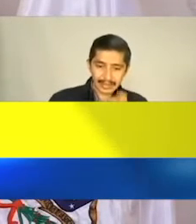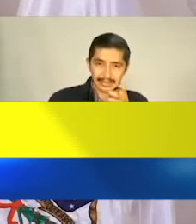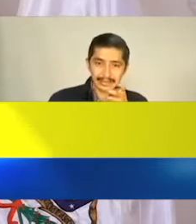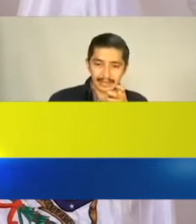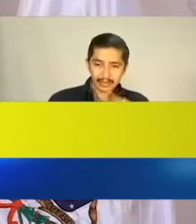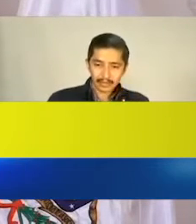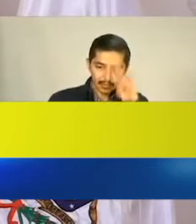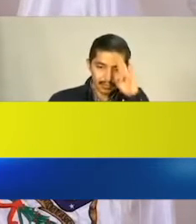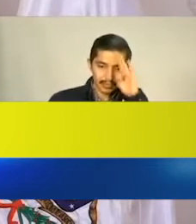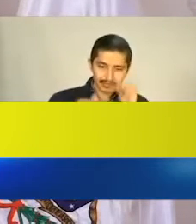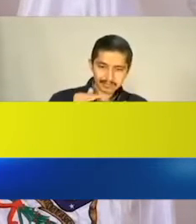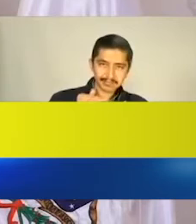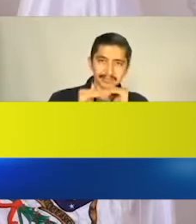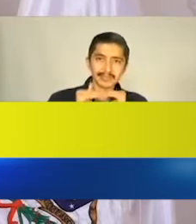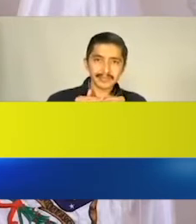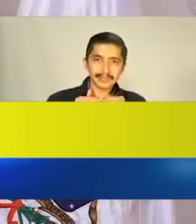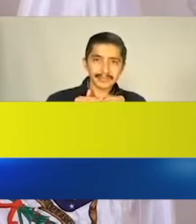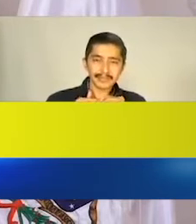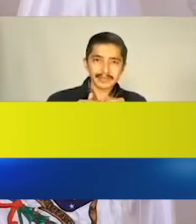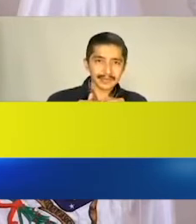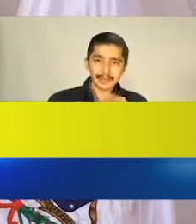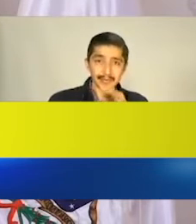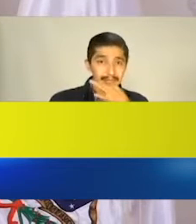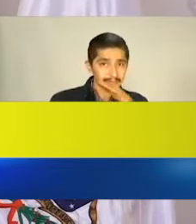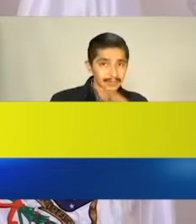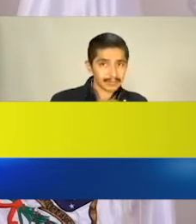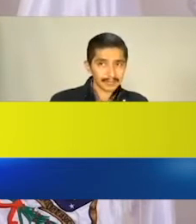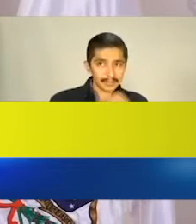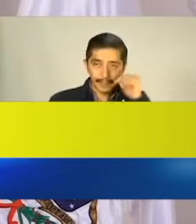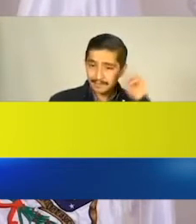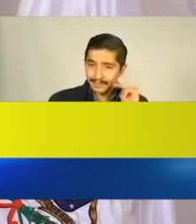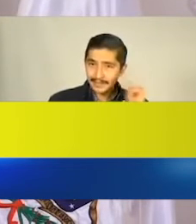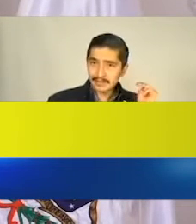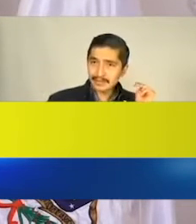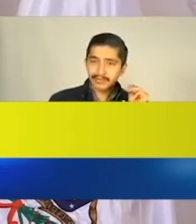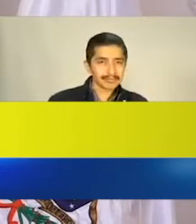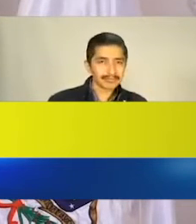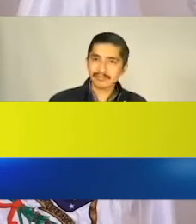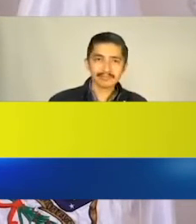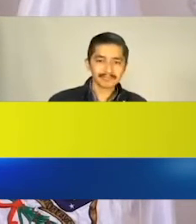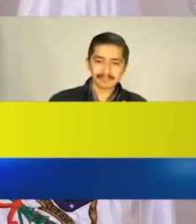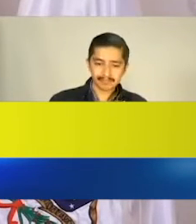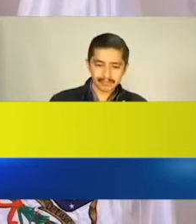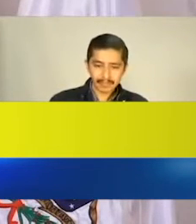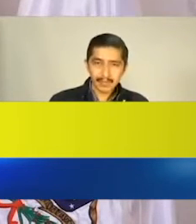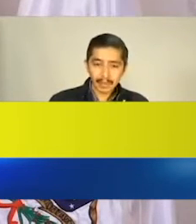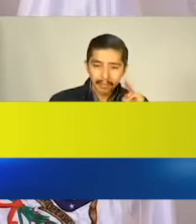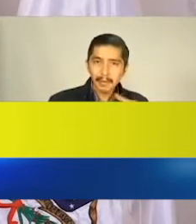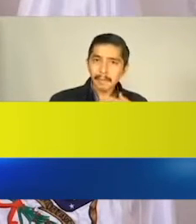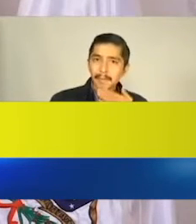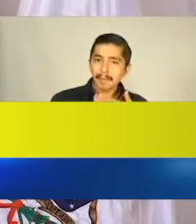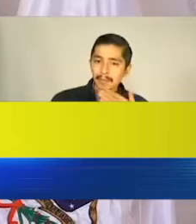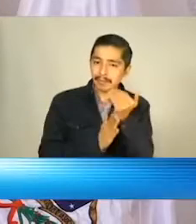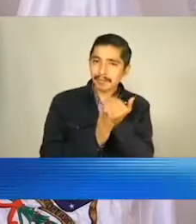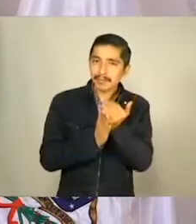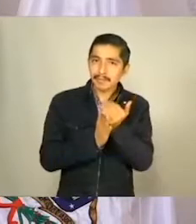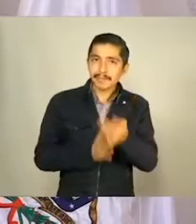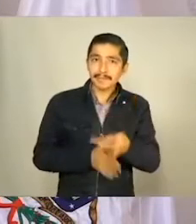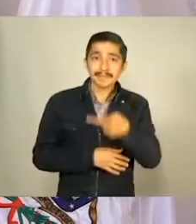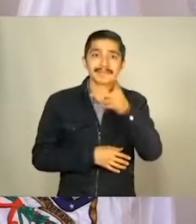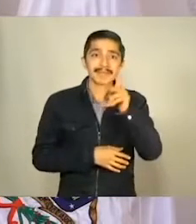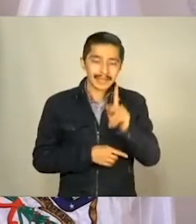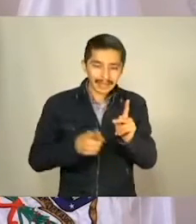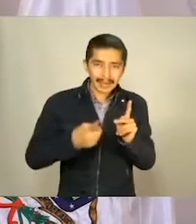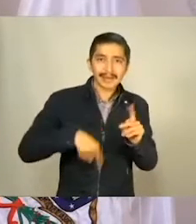niveles. Hay que decir que Michoacán no está en ese escenario por ahora, pero no estamos